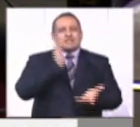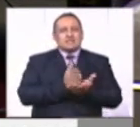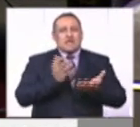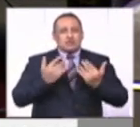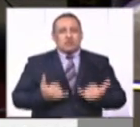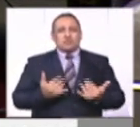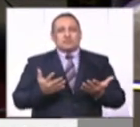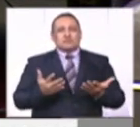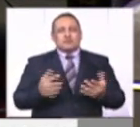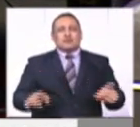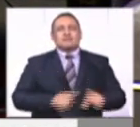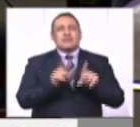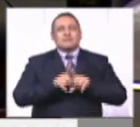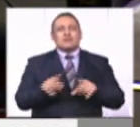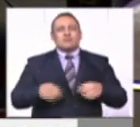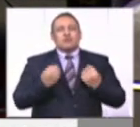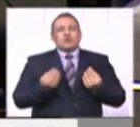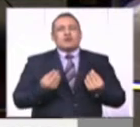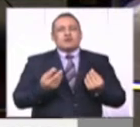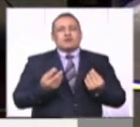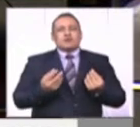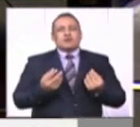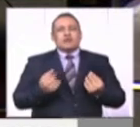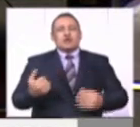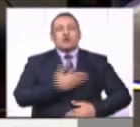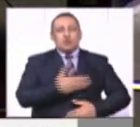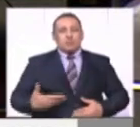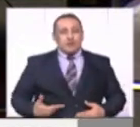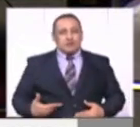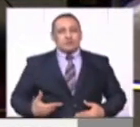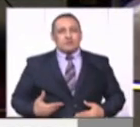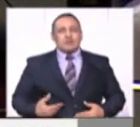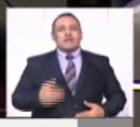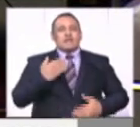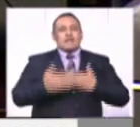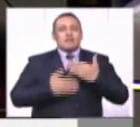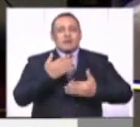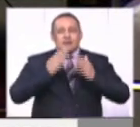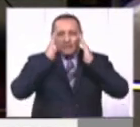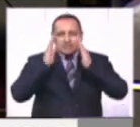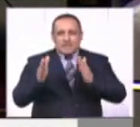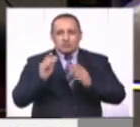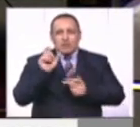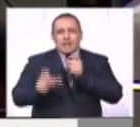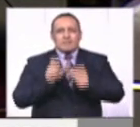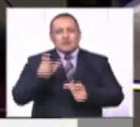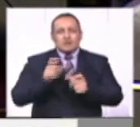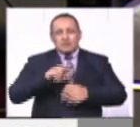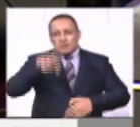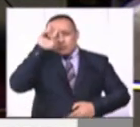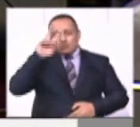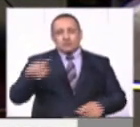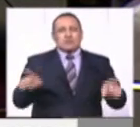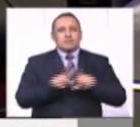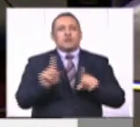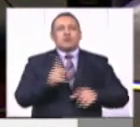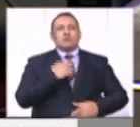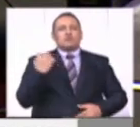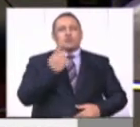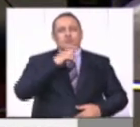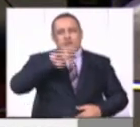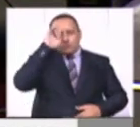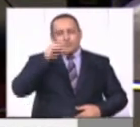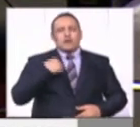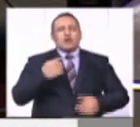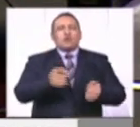hoy es porque el gobierno iba hacia el pueblo como estamos en un país donde